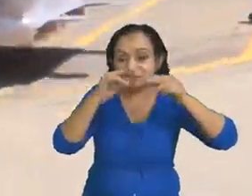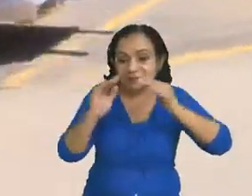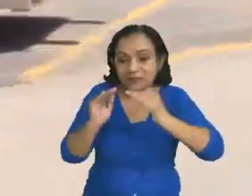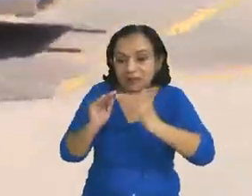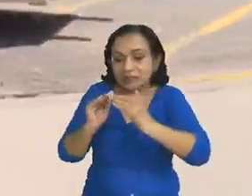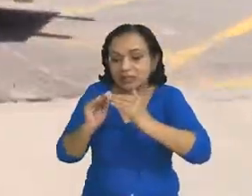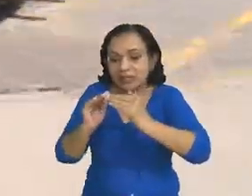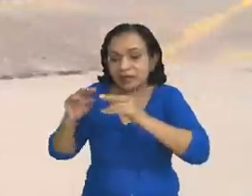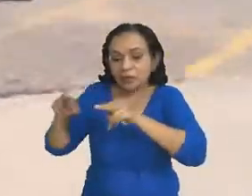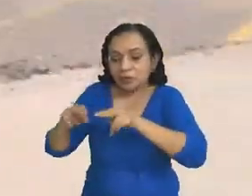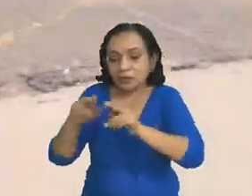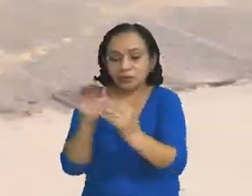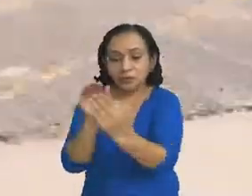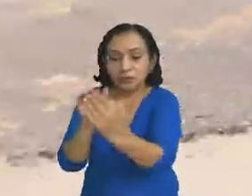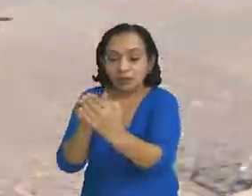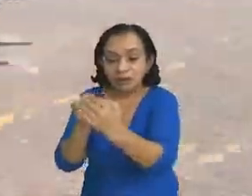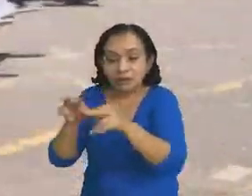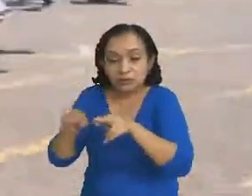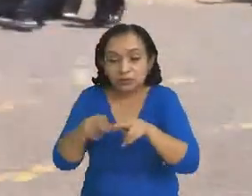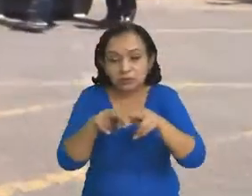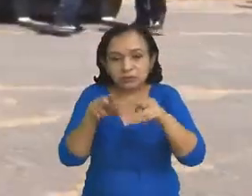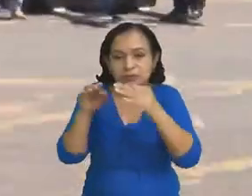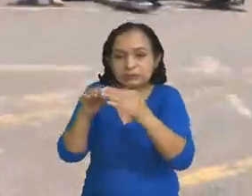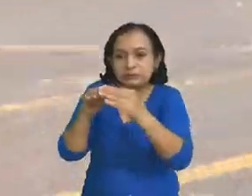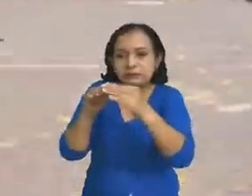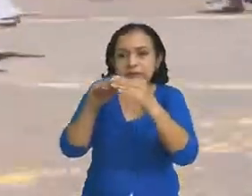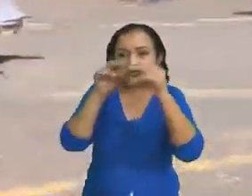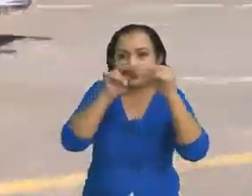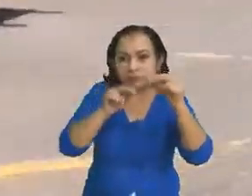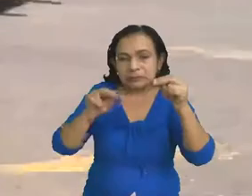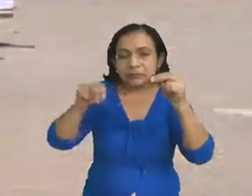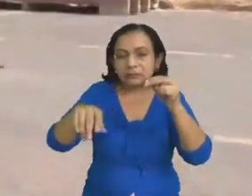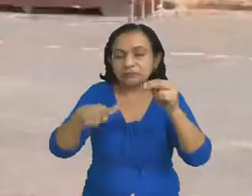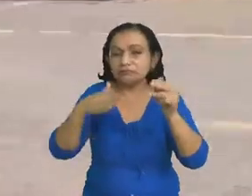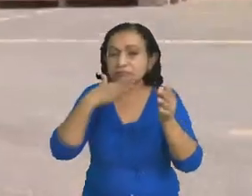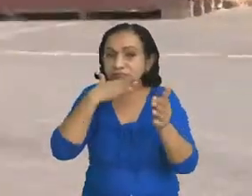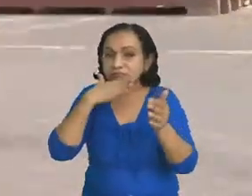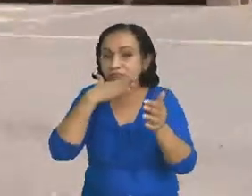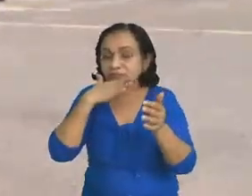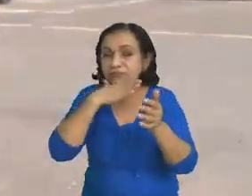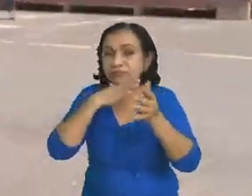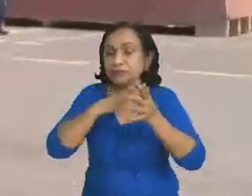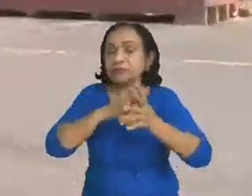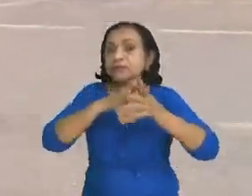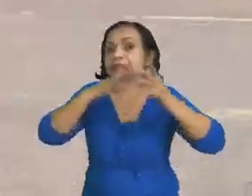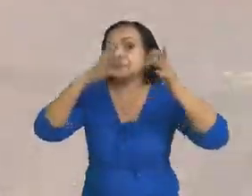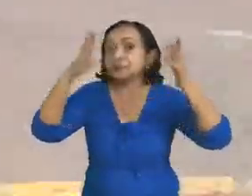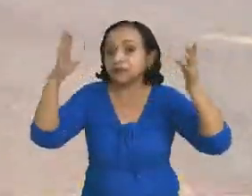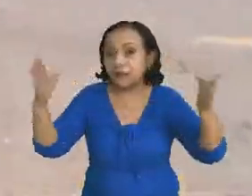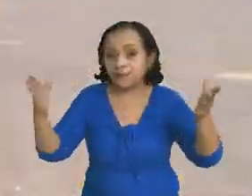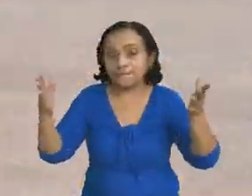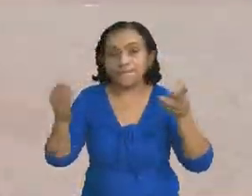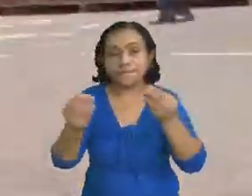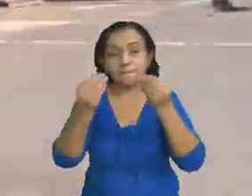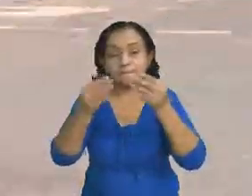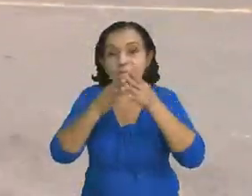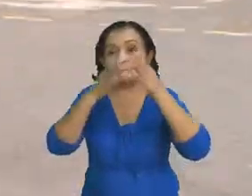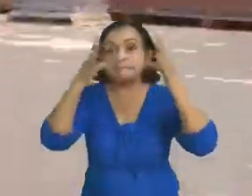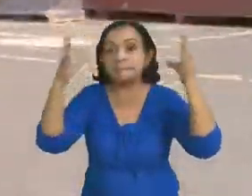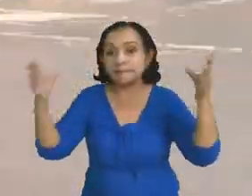realidad geográfica bien compleja. Y sin duda extensión territorial bastante grande, pues la costa, claro, Caribe es extensa,